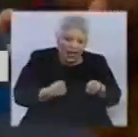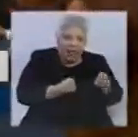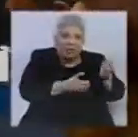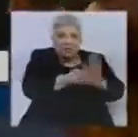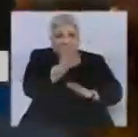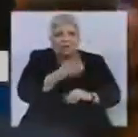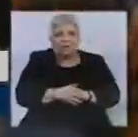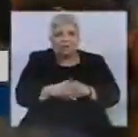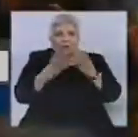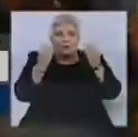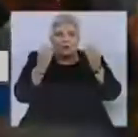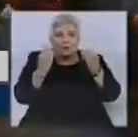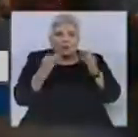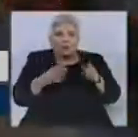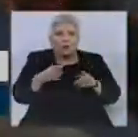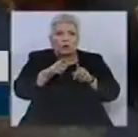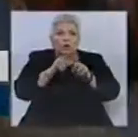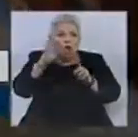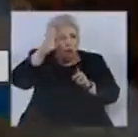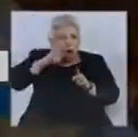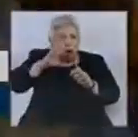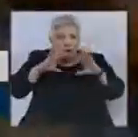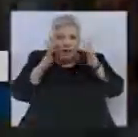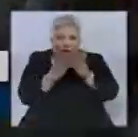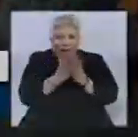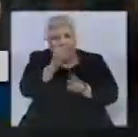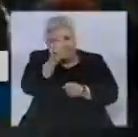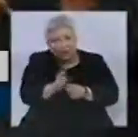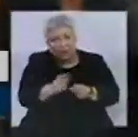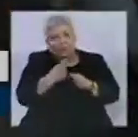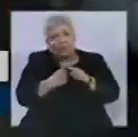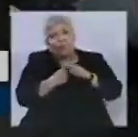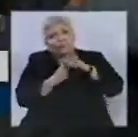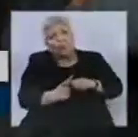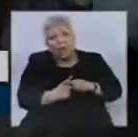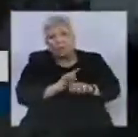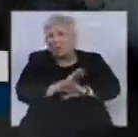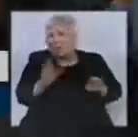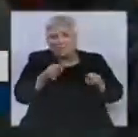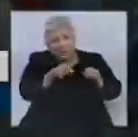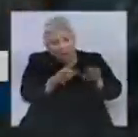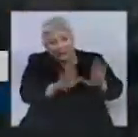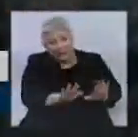muchos acudieron para honrar a la persona y también por el nunca más al terrorismo de eta'